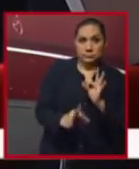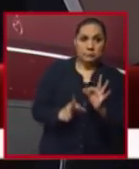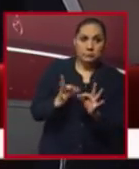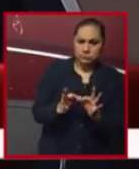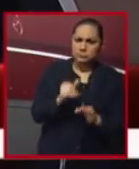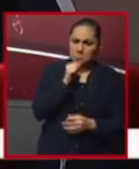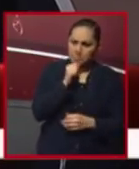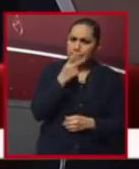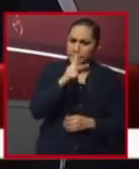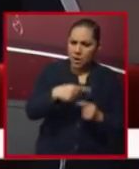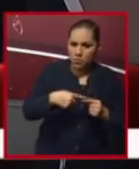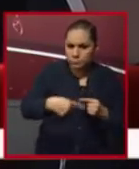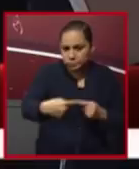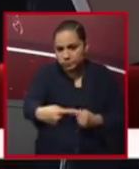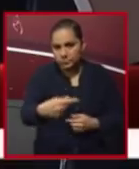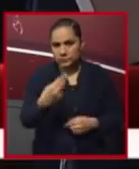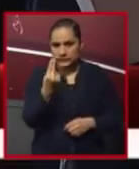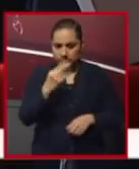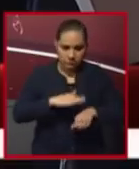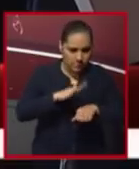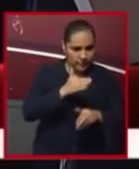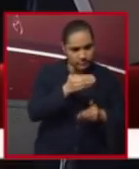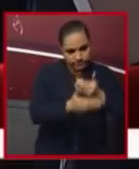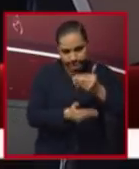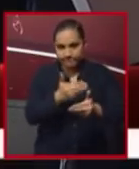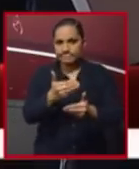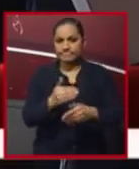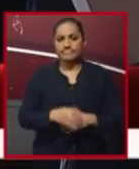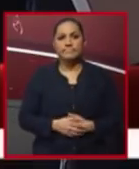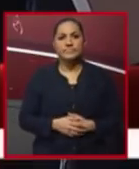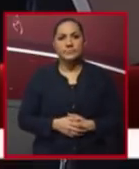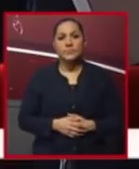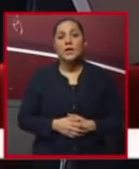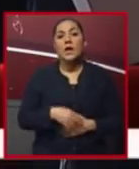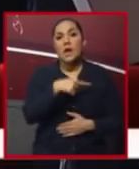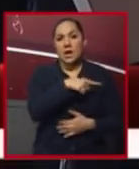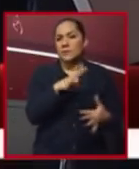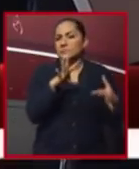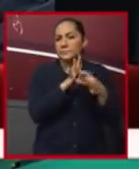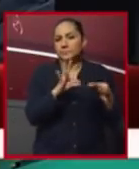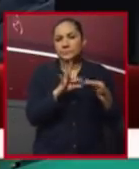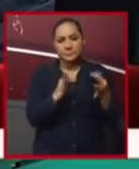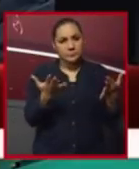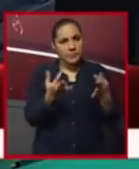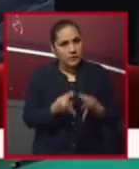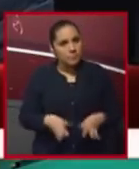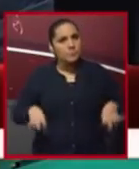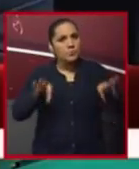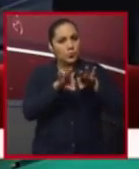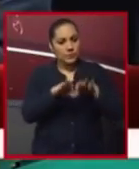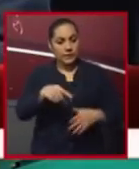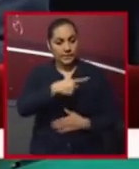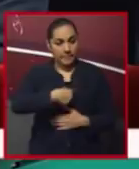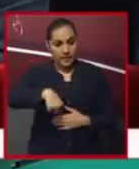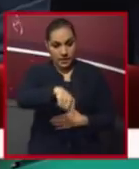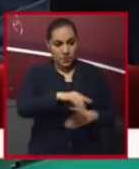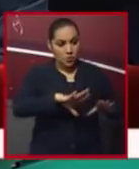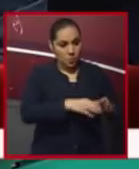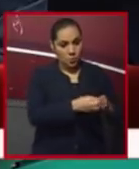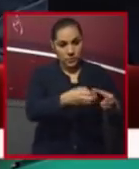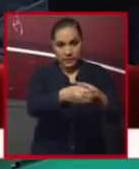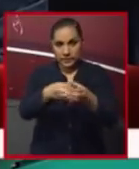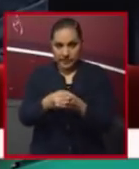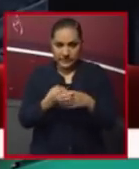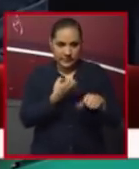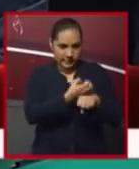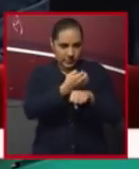se fortalezca esta presencia. Reconoció la importancia de fortalecer coordinadamente las unidades estatales encargadas de